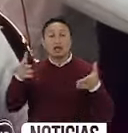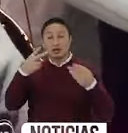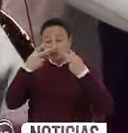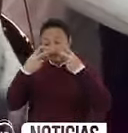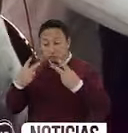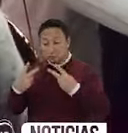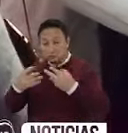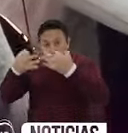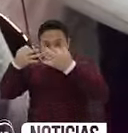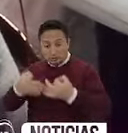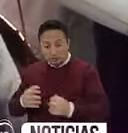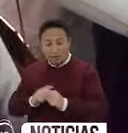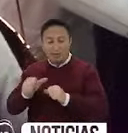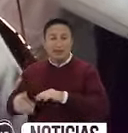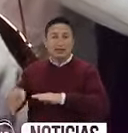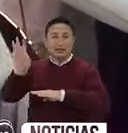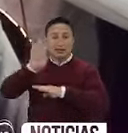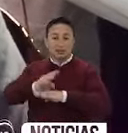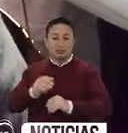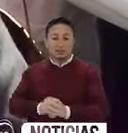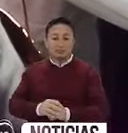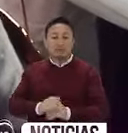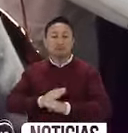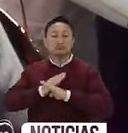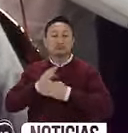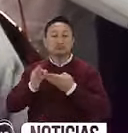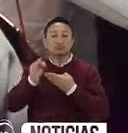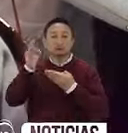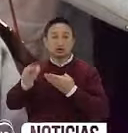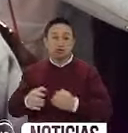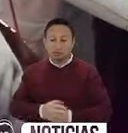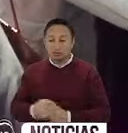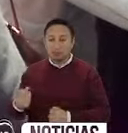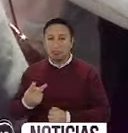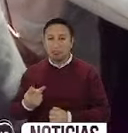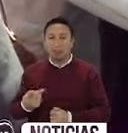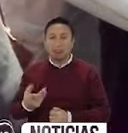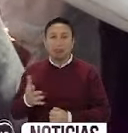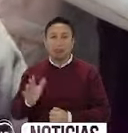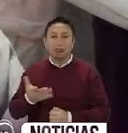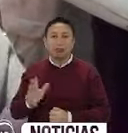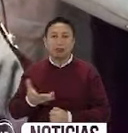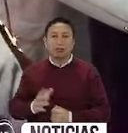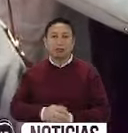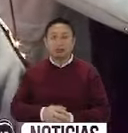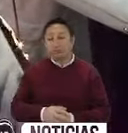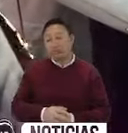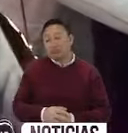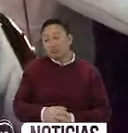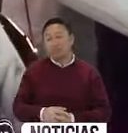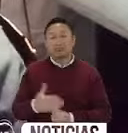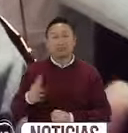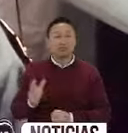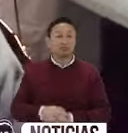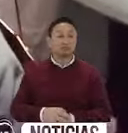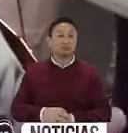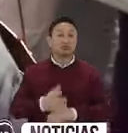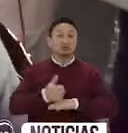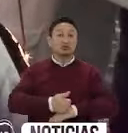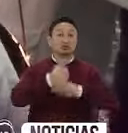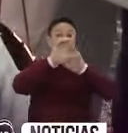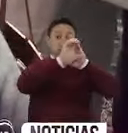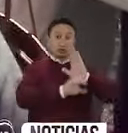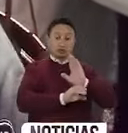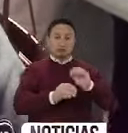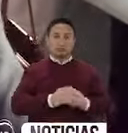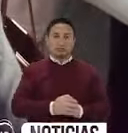cumpla, como la Asamblea Nacional, como la Defensoría del Pueblo, tampoco lo han hecho. Han hecho caso omiso de eso. La Corte